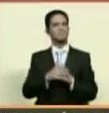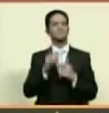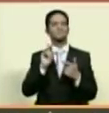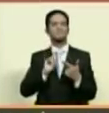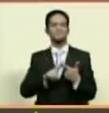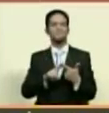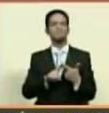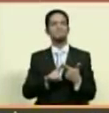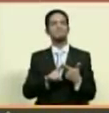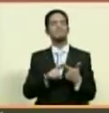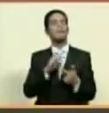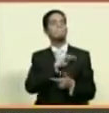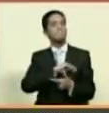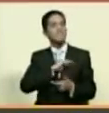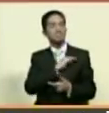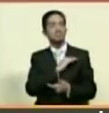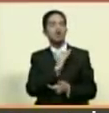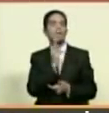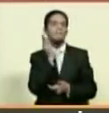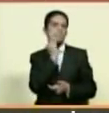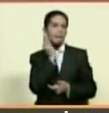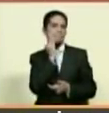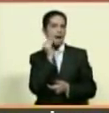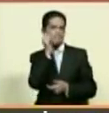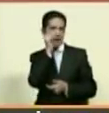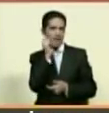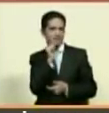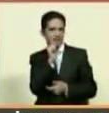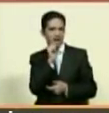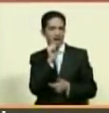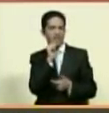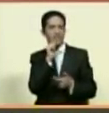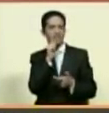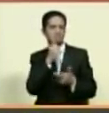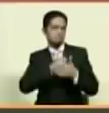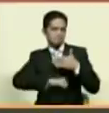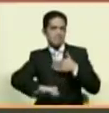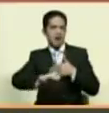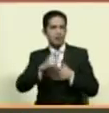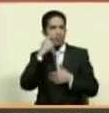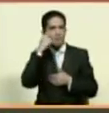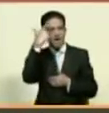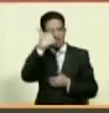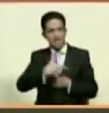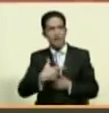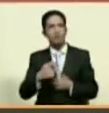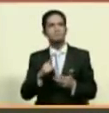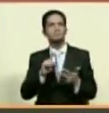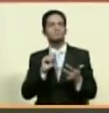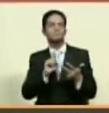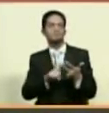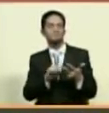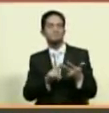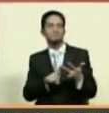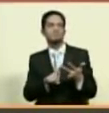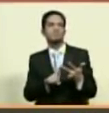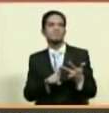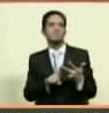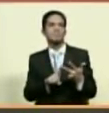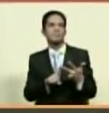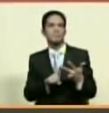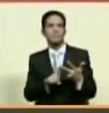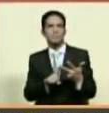las madres embarazadas protegidas dentro del programa del parto humanizado, el cumplimiento estricto